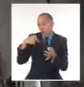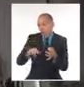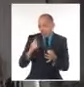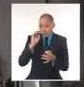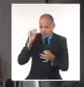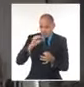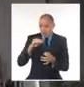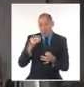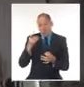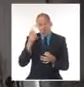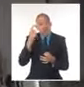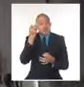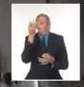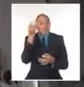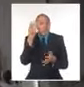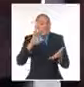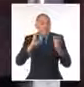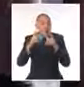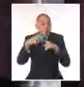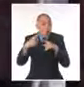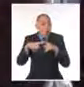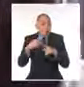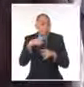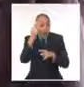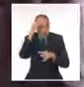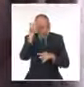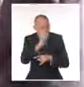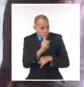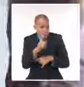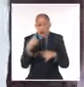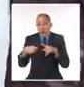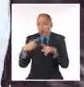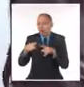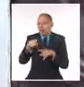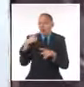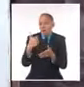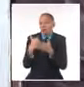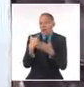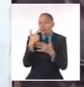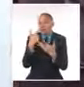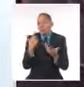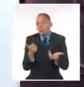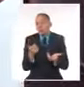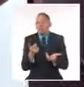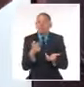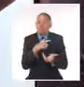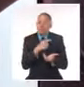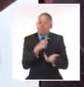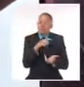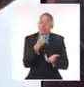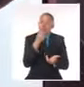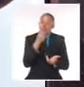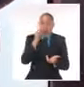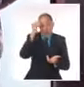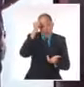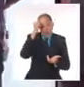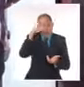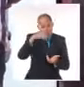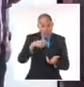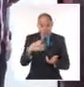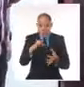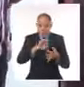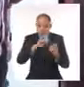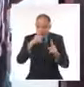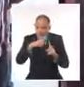oleaginosas, alternativas para producir aceite. Les llamó a intensificar el acopio de coco, no solo en el territorio guantanamero,